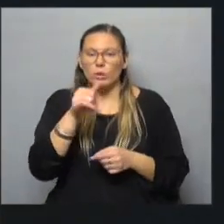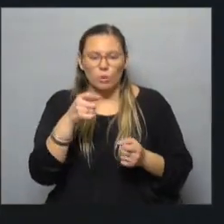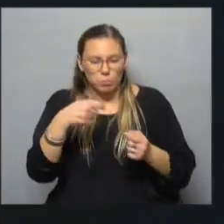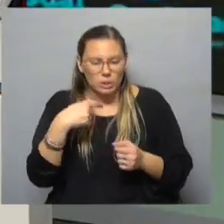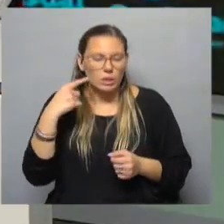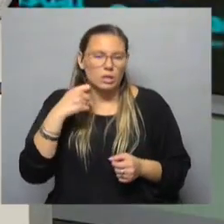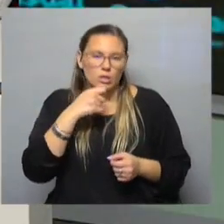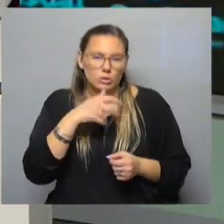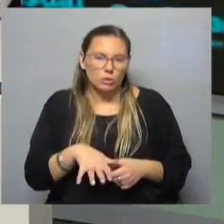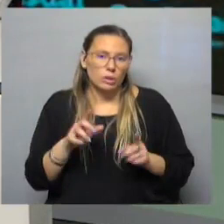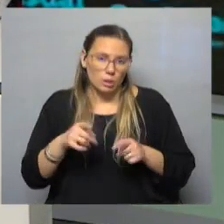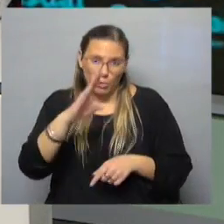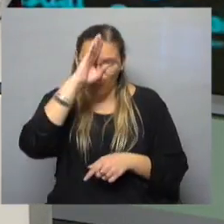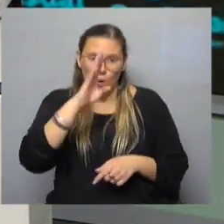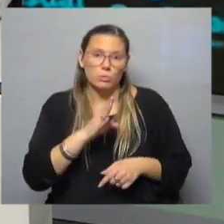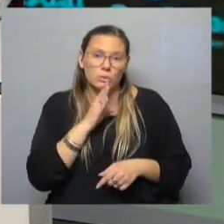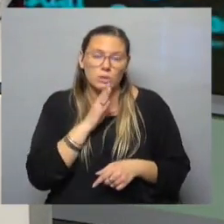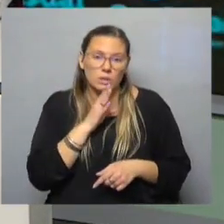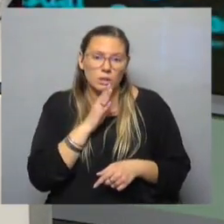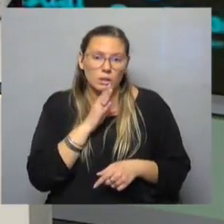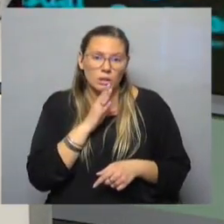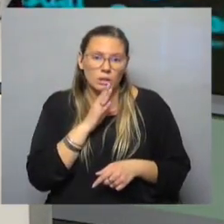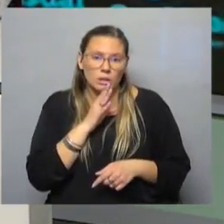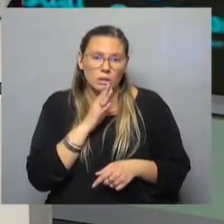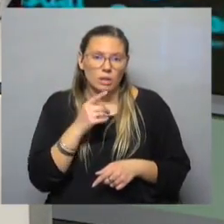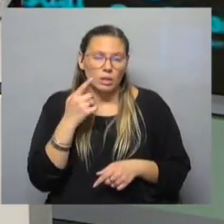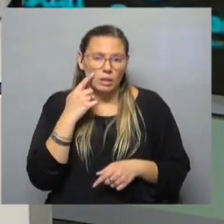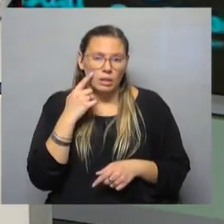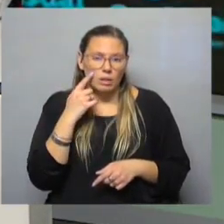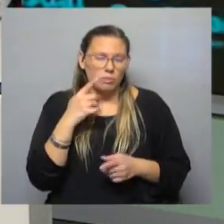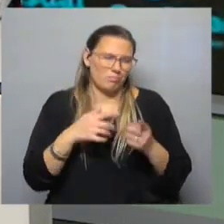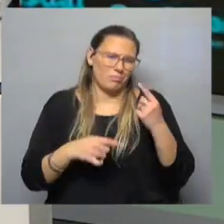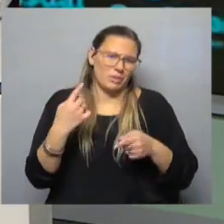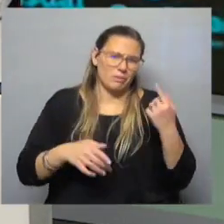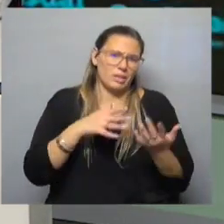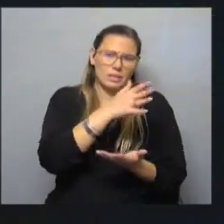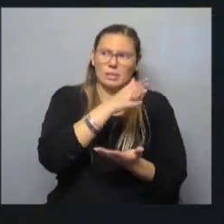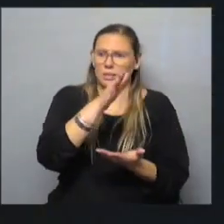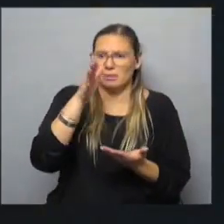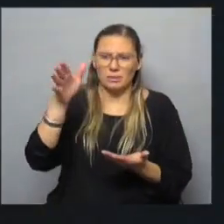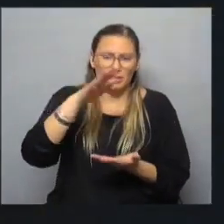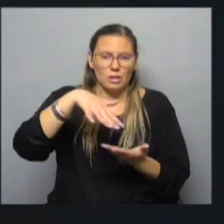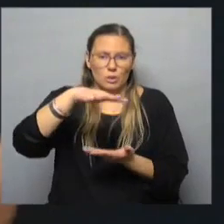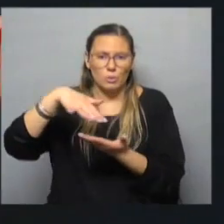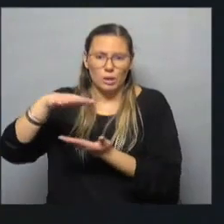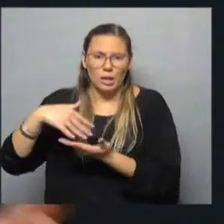y a su vez soy hipoacúsica y atravesé por todos los lugares habidos y por haber en mi corta vida, pero